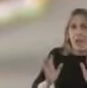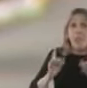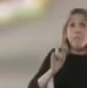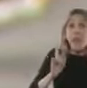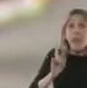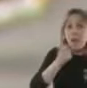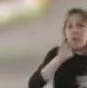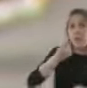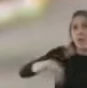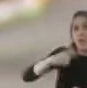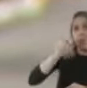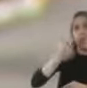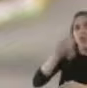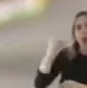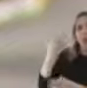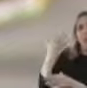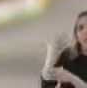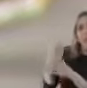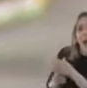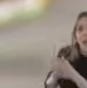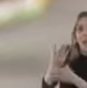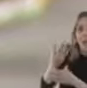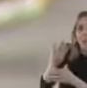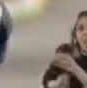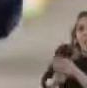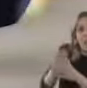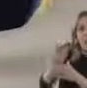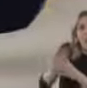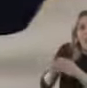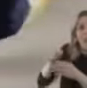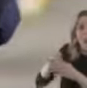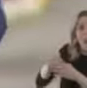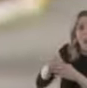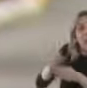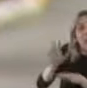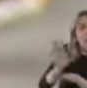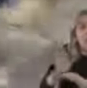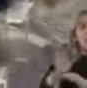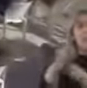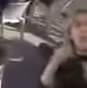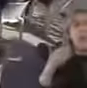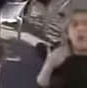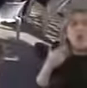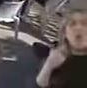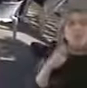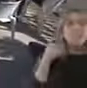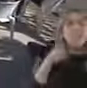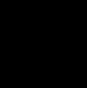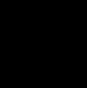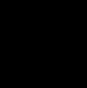cuando nos equivocamos, siempre nos equivocamos en favor de la gente. Nunca nos equivocamos en contra de ellos.